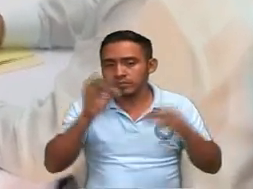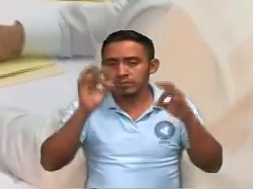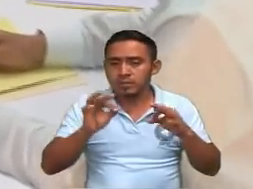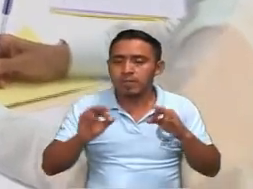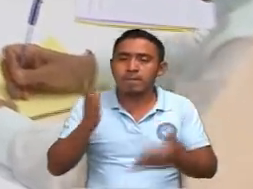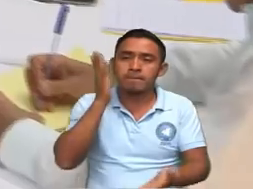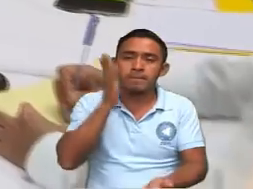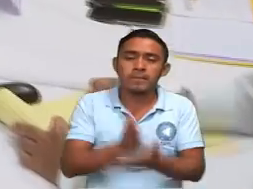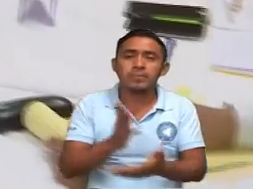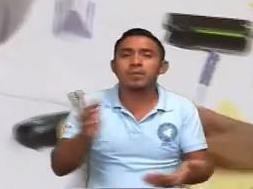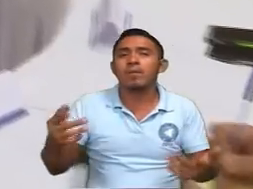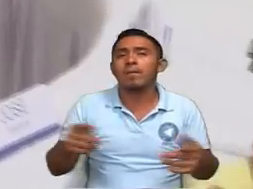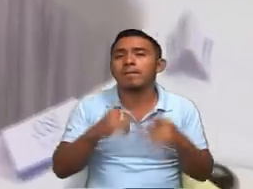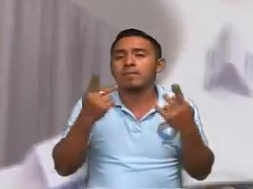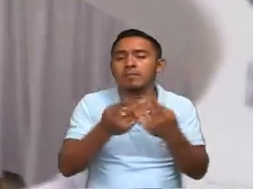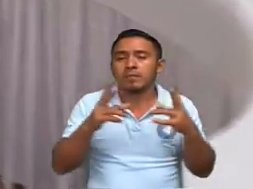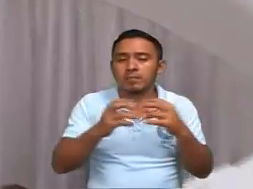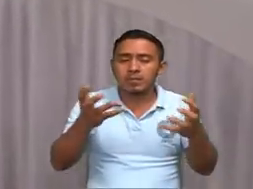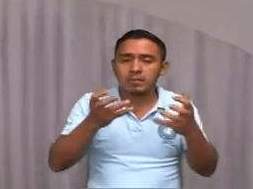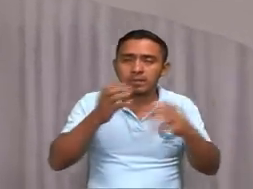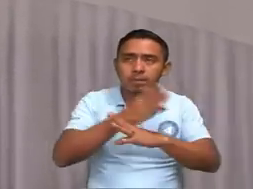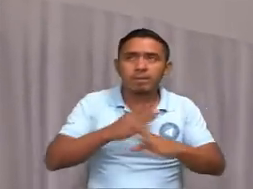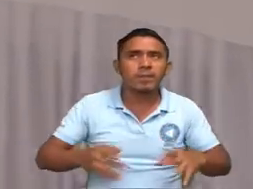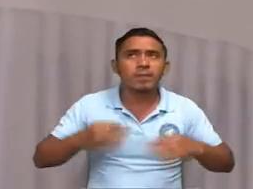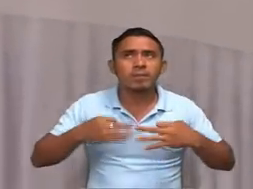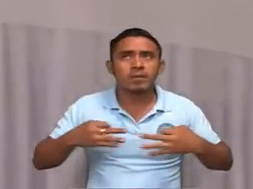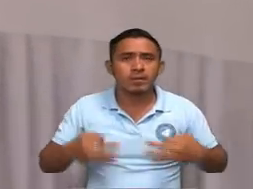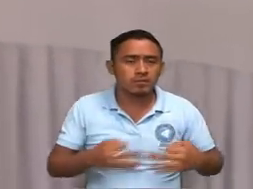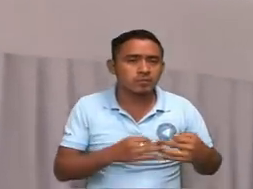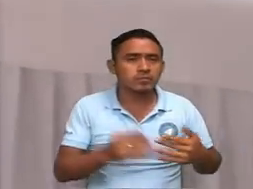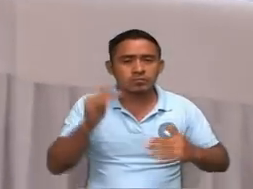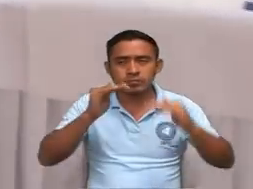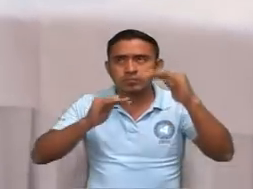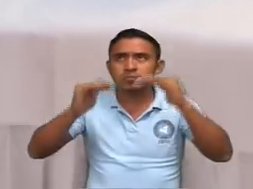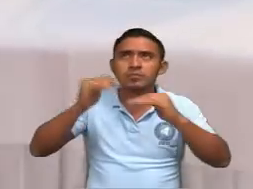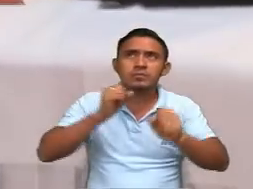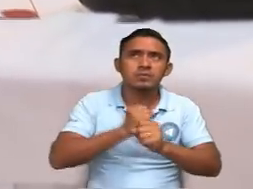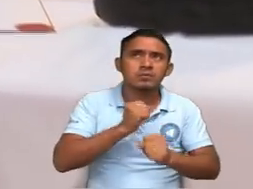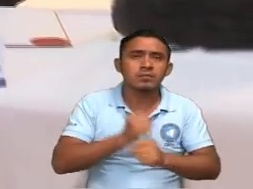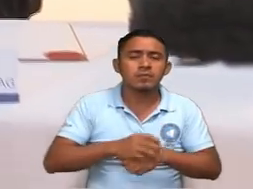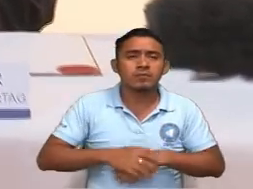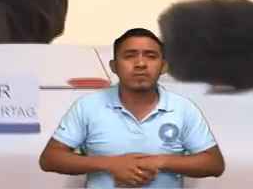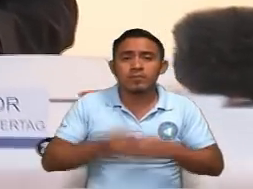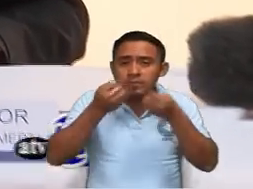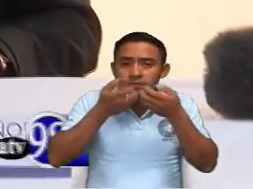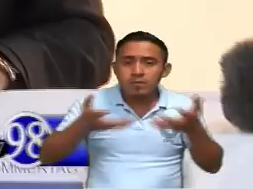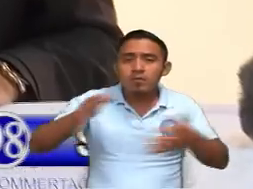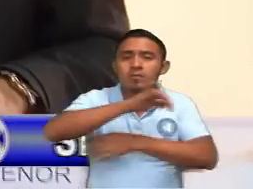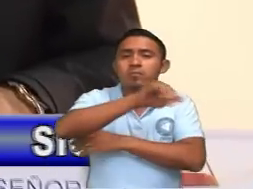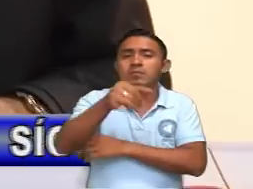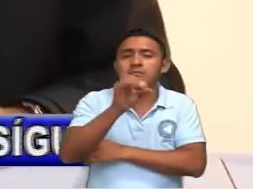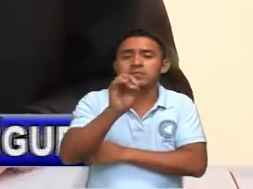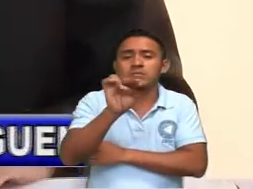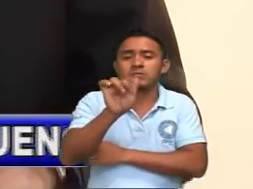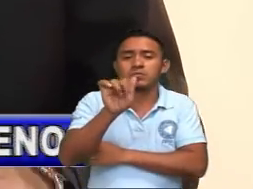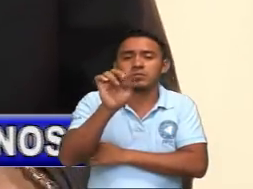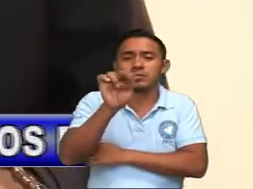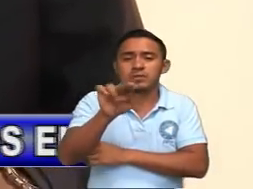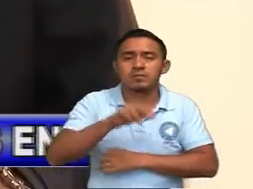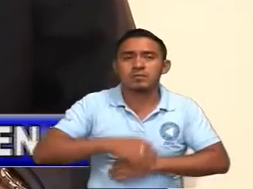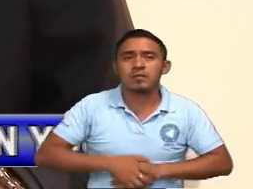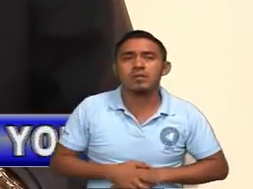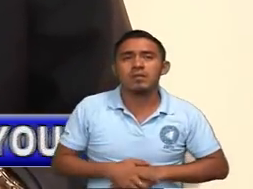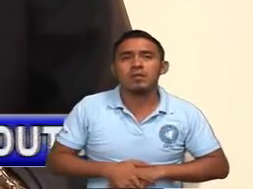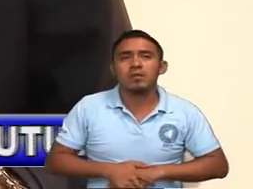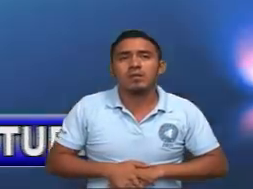del pueblo nicaragüense que quiere paz, seguridad, estabilidad y trabajo. Para el canal parlamentario informó Jonathan